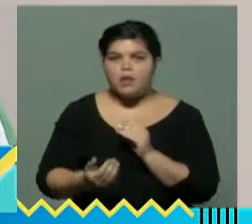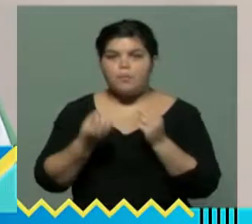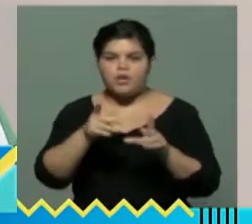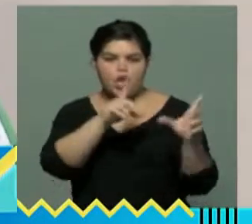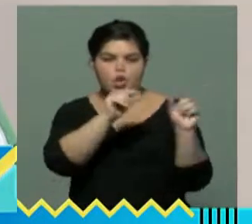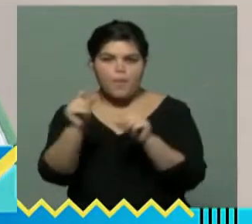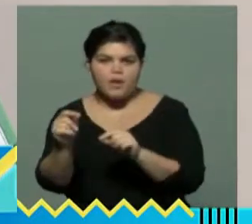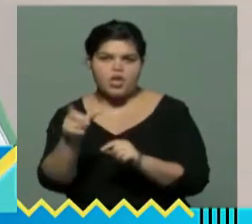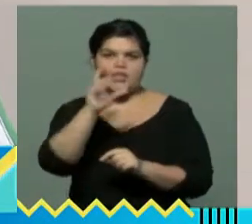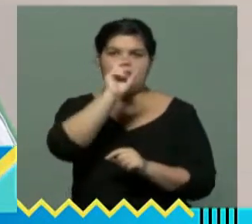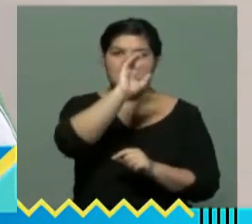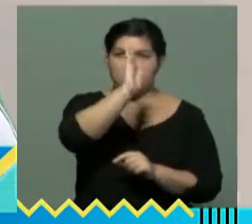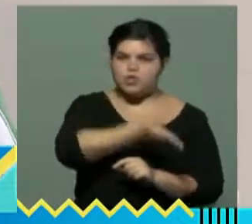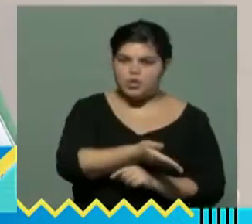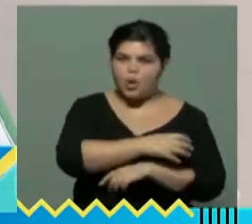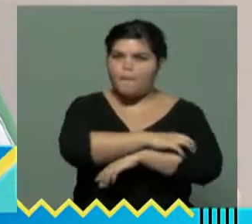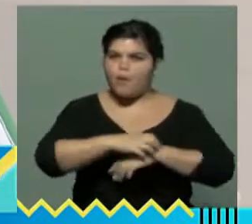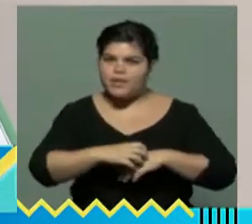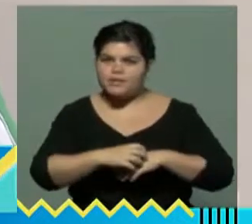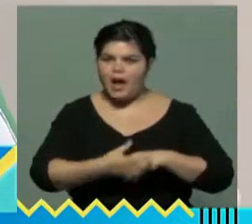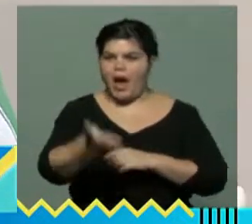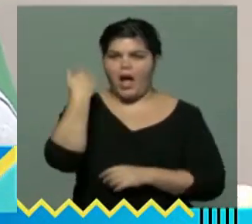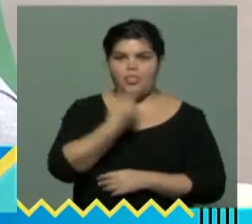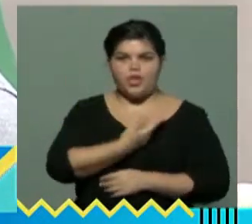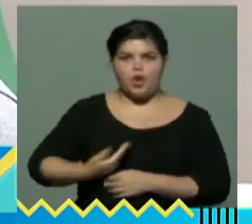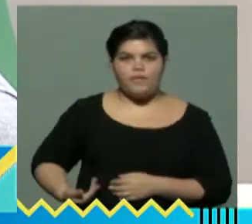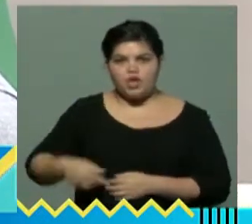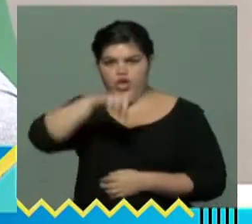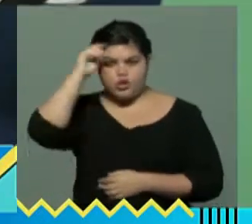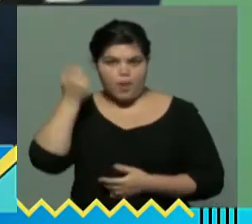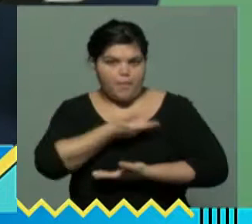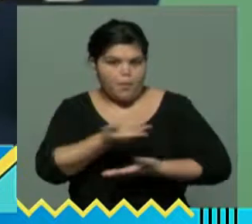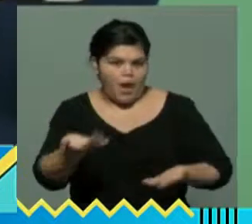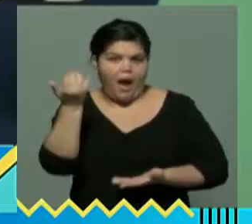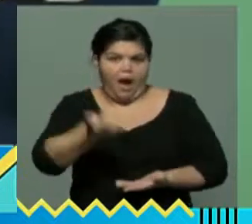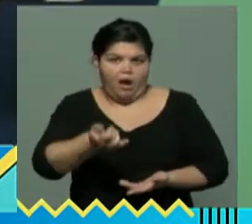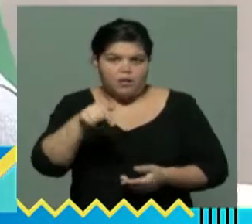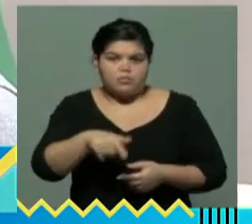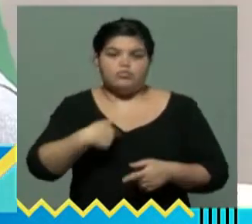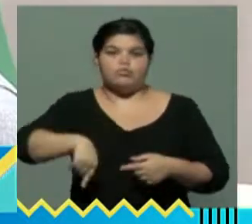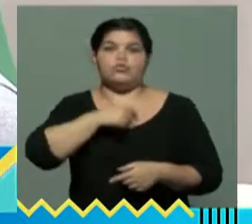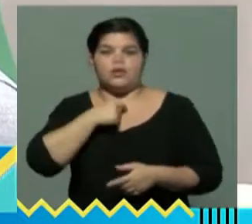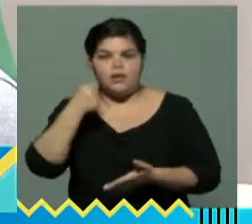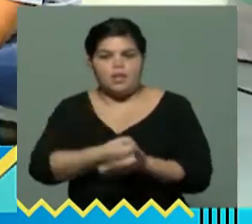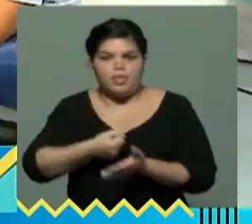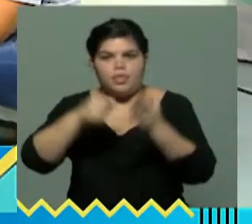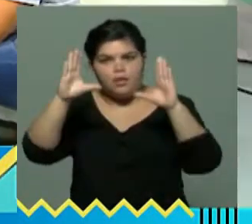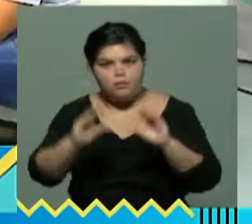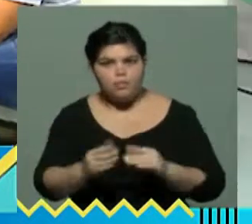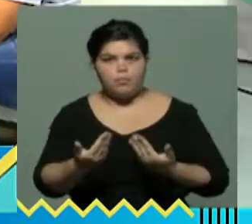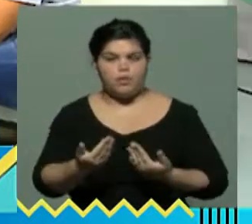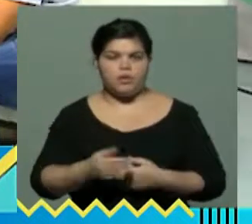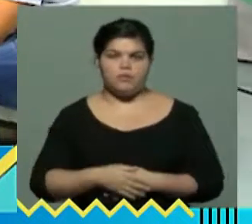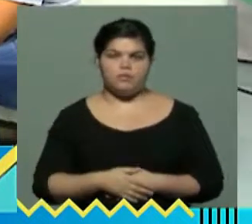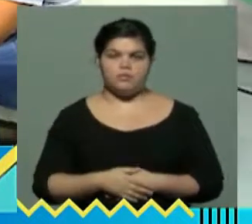Los 30% de pobreza de ese gobierno nacional popular están, y nosotros lo estamos intentando bajar. Ahora, hay una realidad que